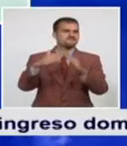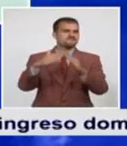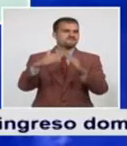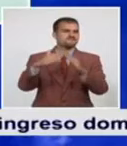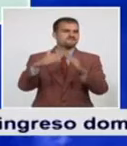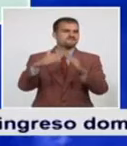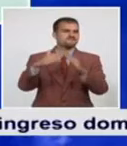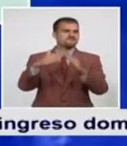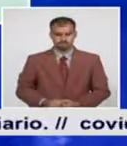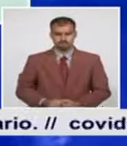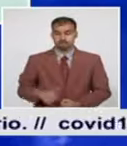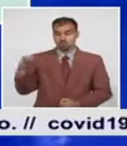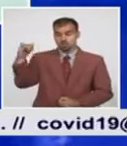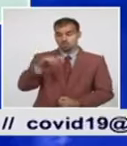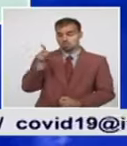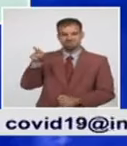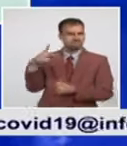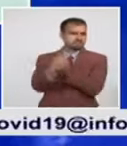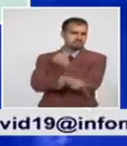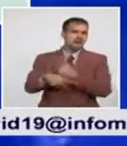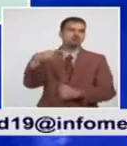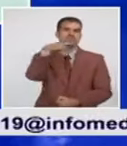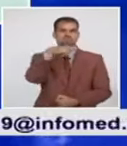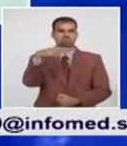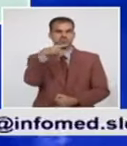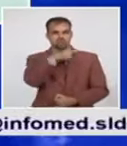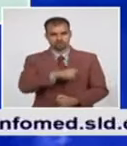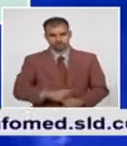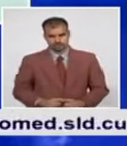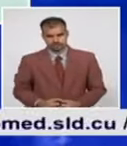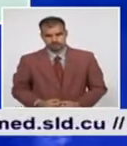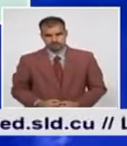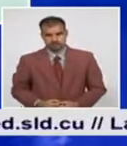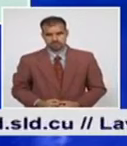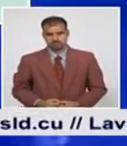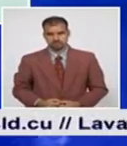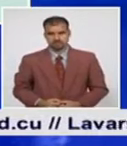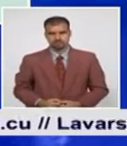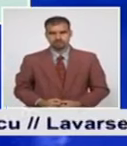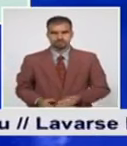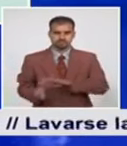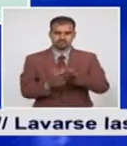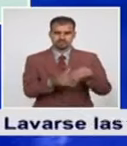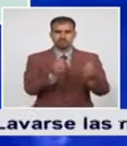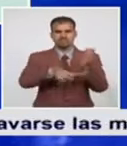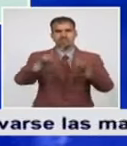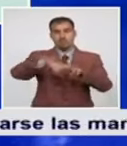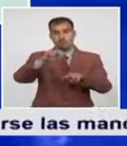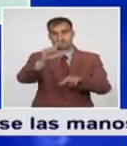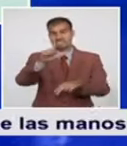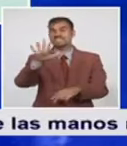procedente de Rusia. En el caso de Holguín, 5 casos importados.